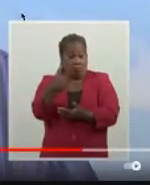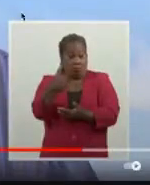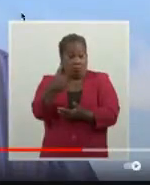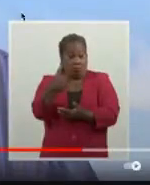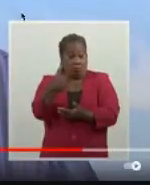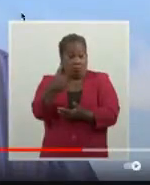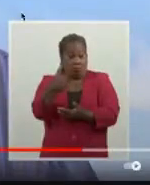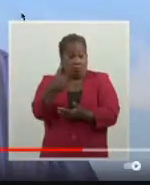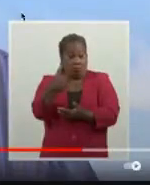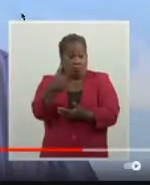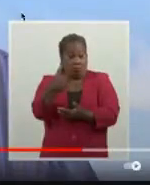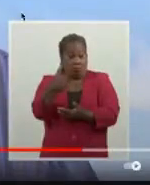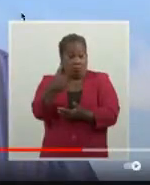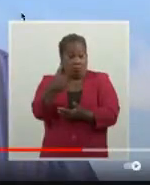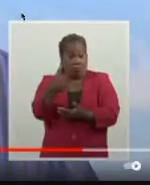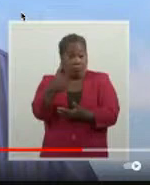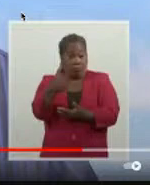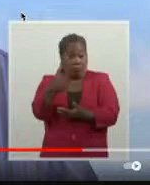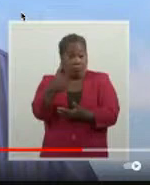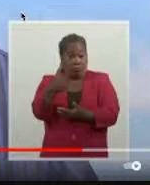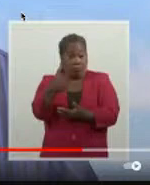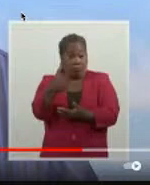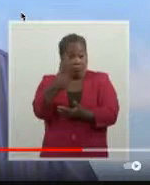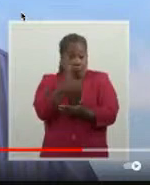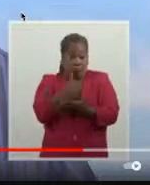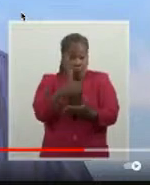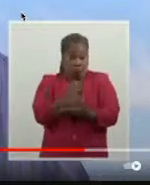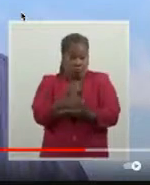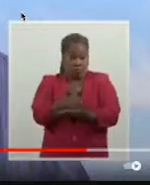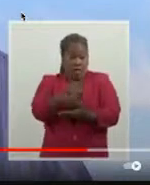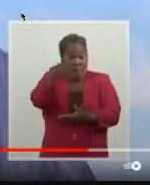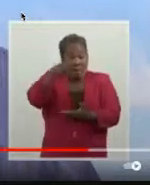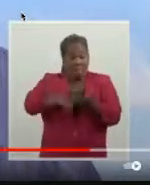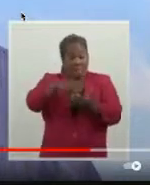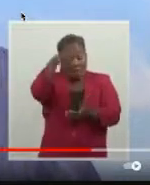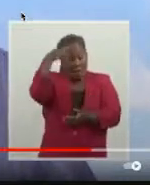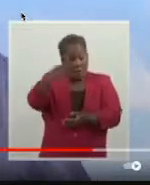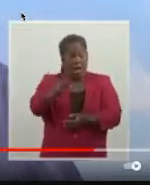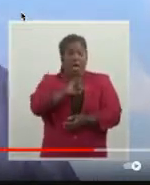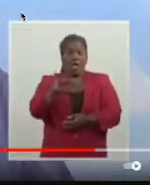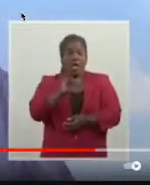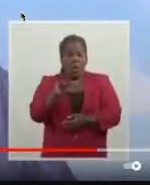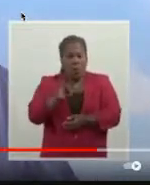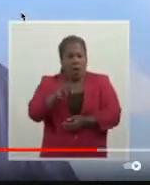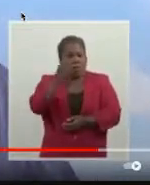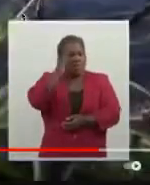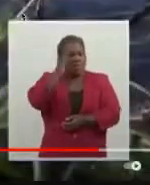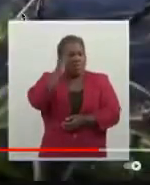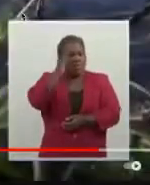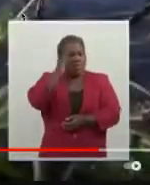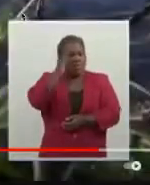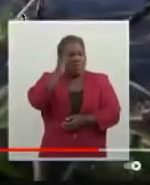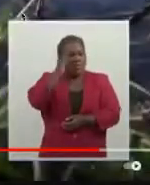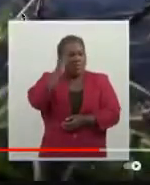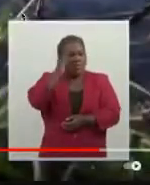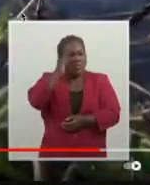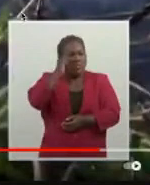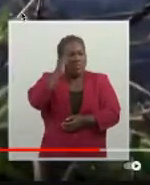el que beneficia el que tiene el que sabe el que feria que se hace en la provincia todos los sábados en el consejo Popular